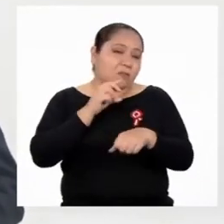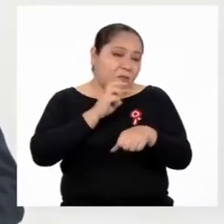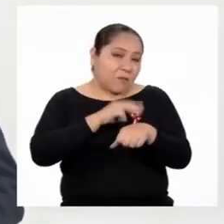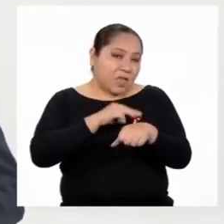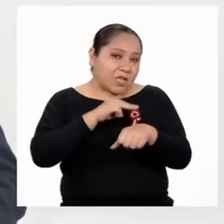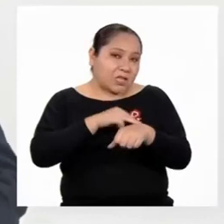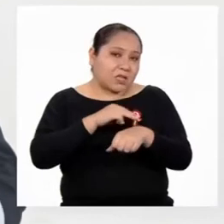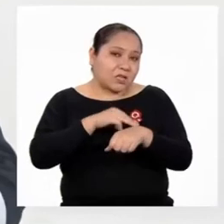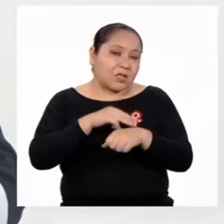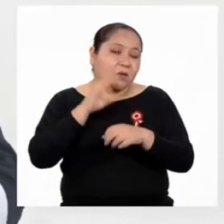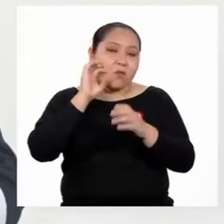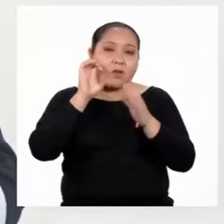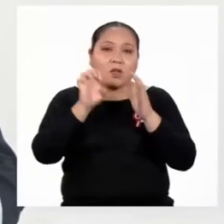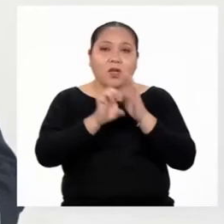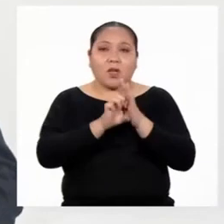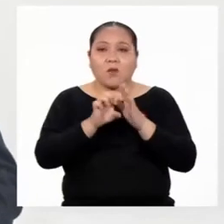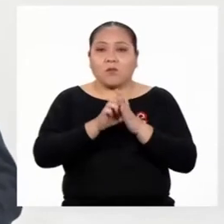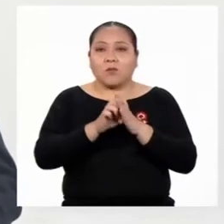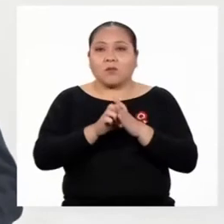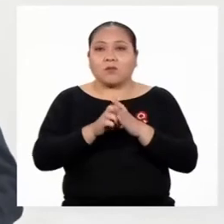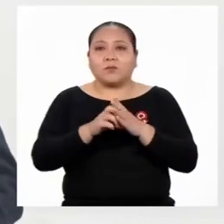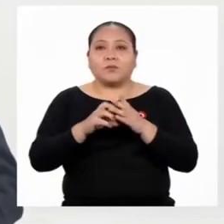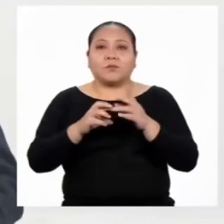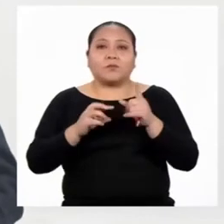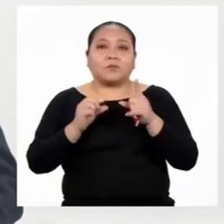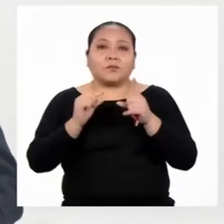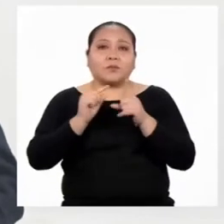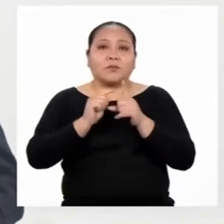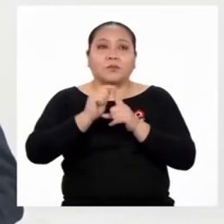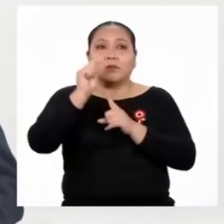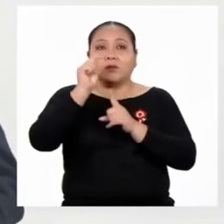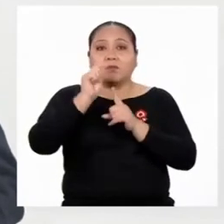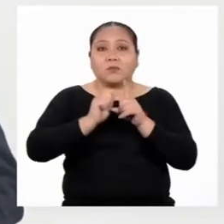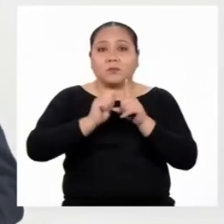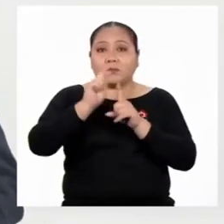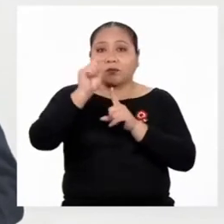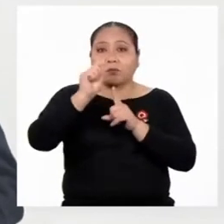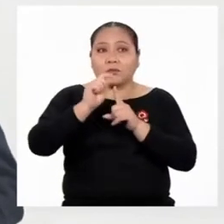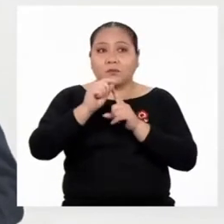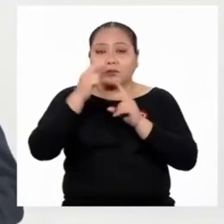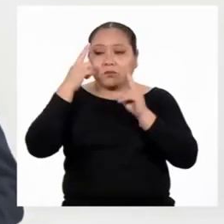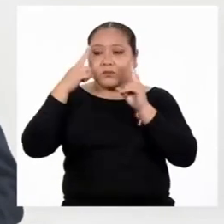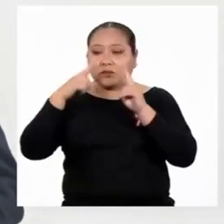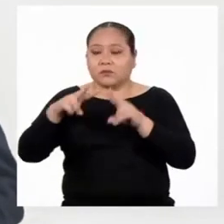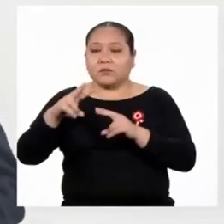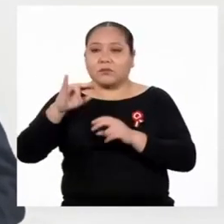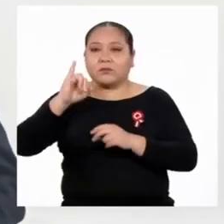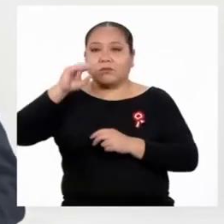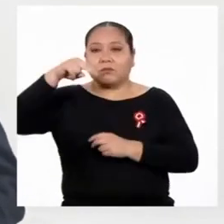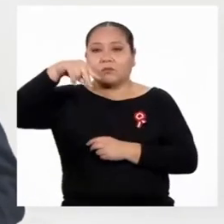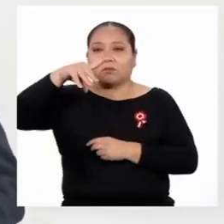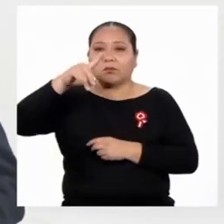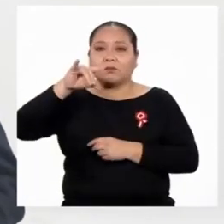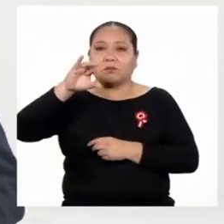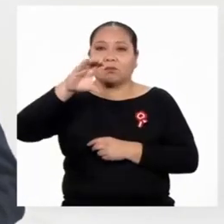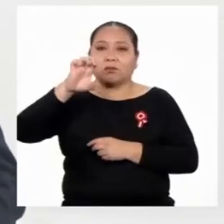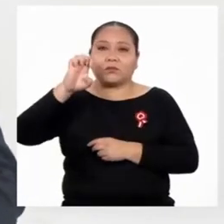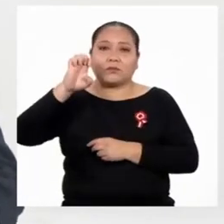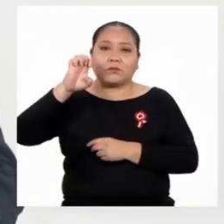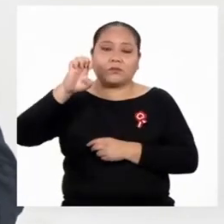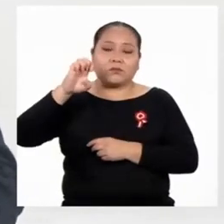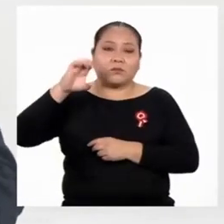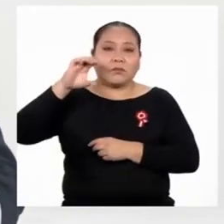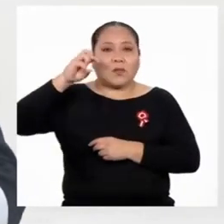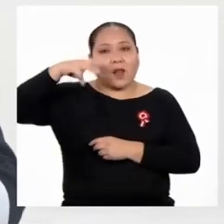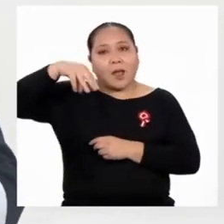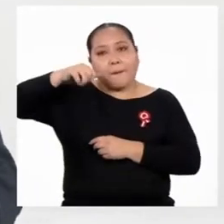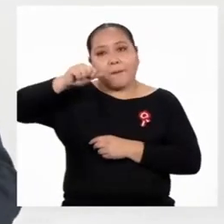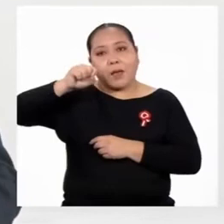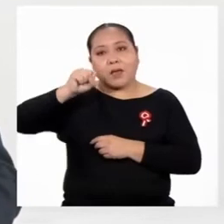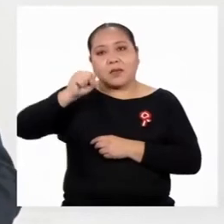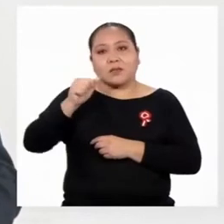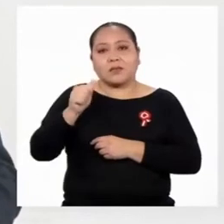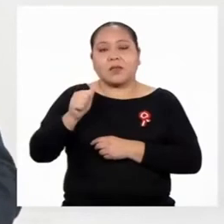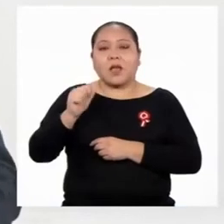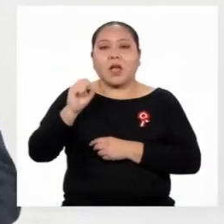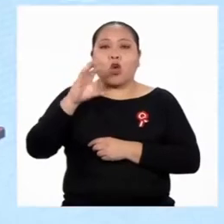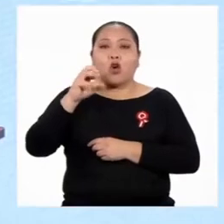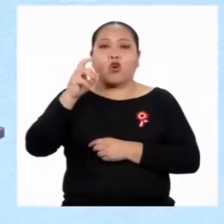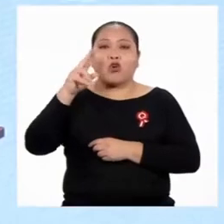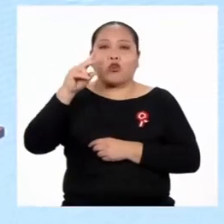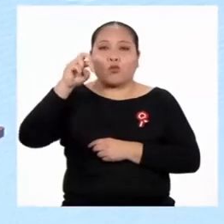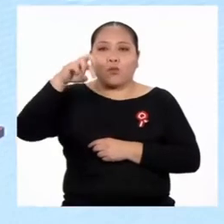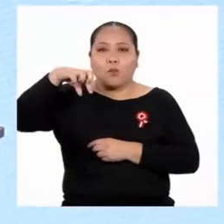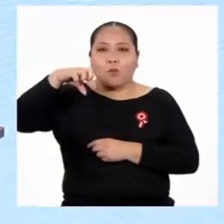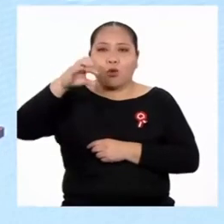por ejemplo, medir la temperatura o sacar el índice de masa corporal, que sirve para controlar el